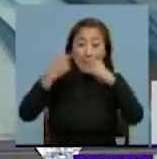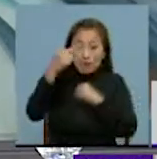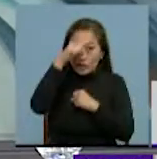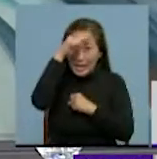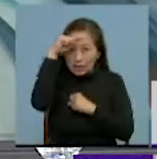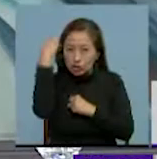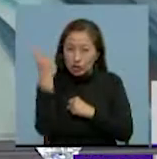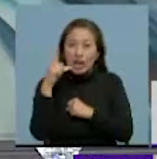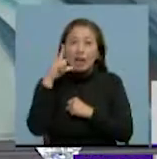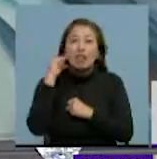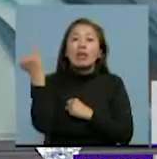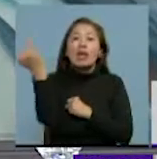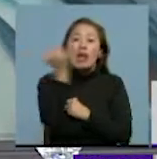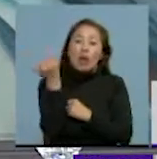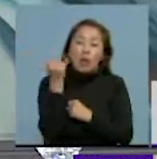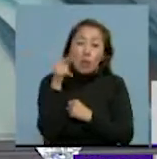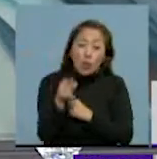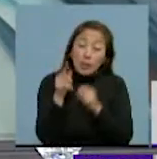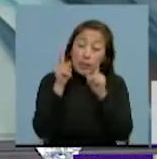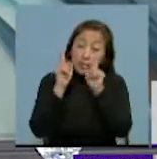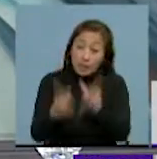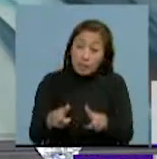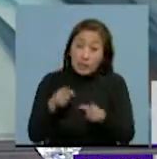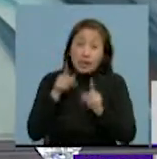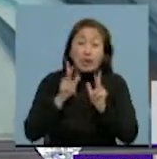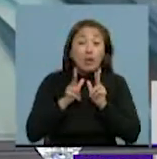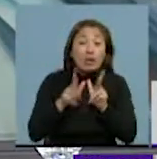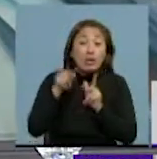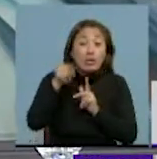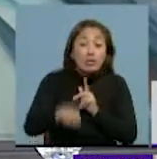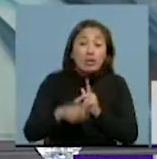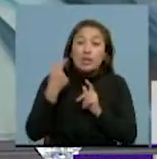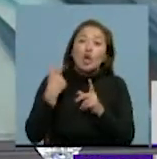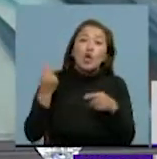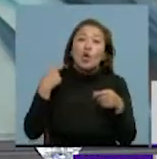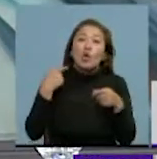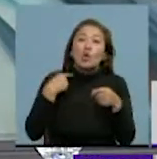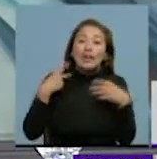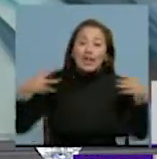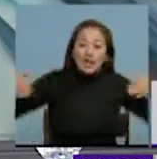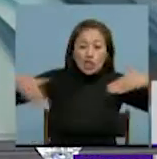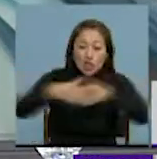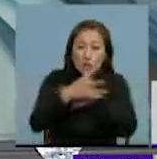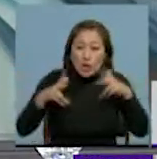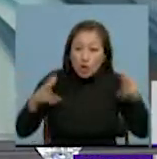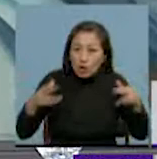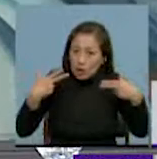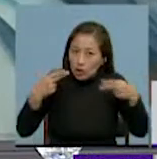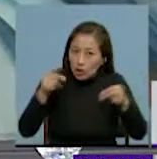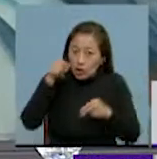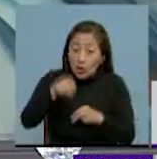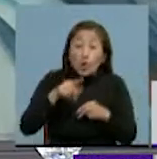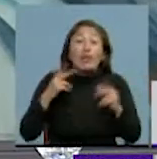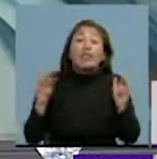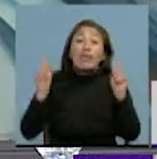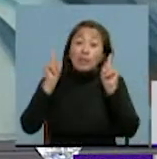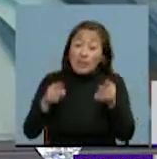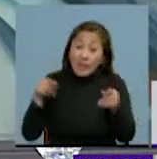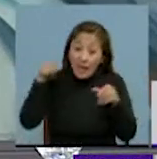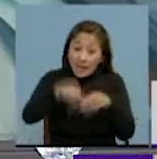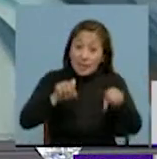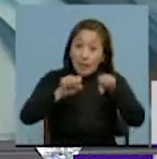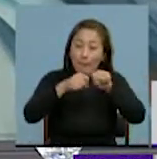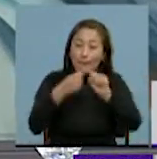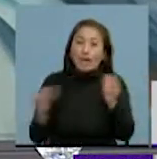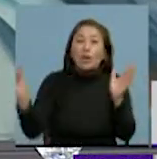camioneros para el día jueves. Asimismo, afirmó que no van a realizar cortes de ruta. A esta medida nacional se